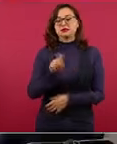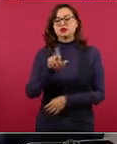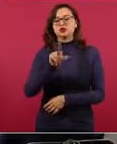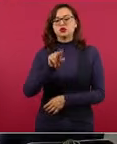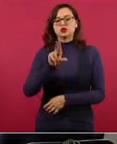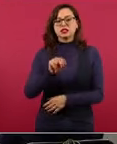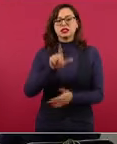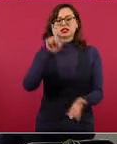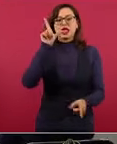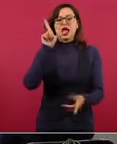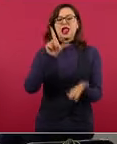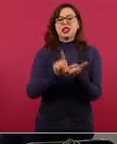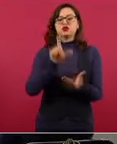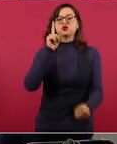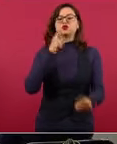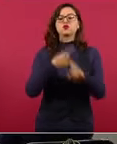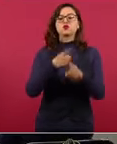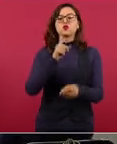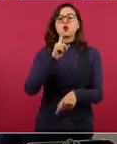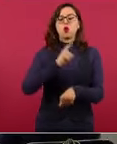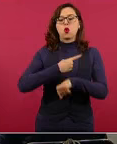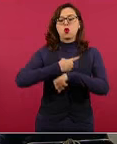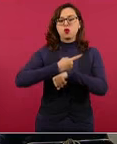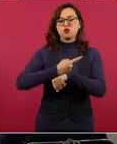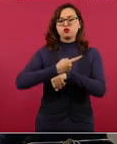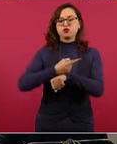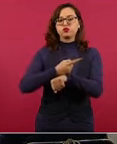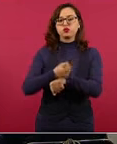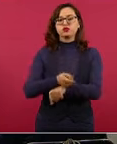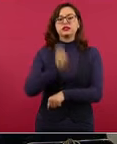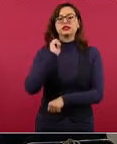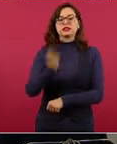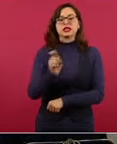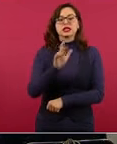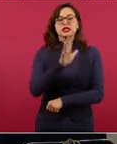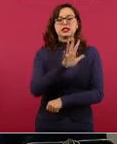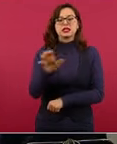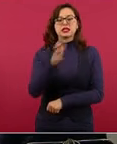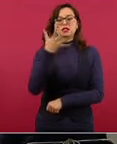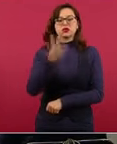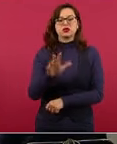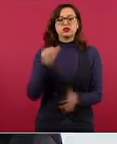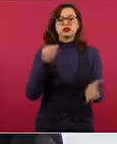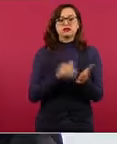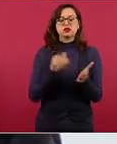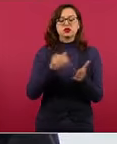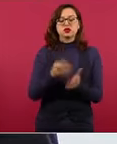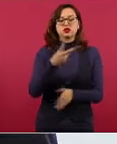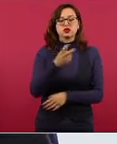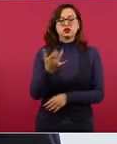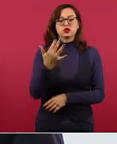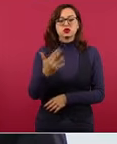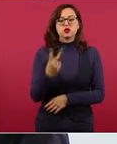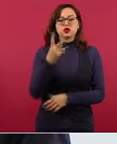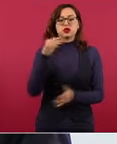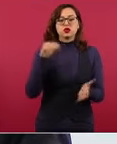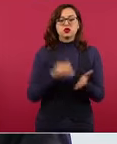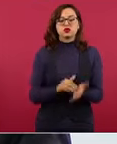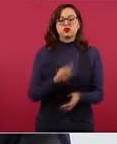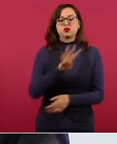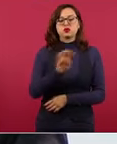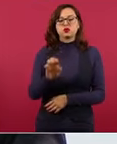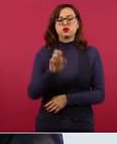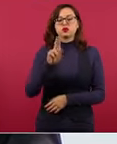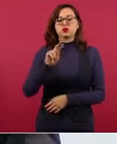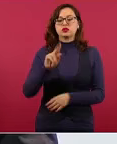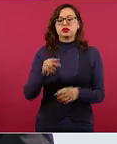equivalente en promedio a 510 millones 252 mil 480 metros cúbicos